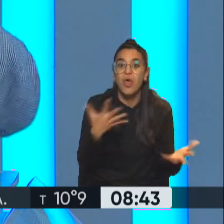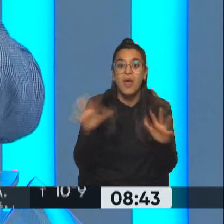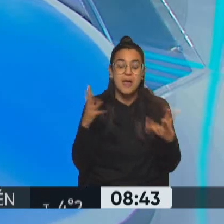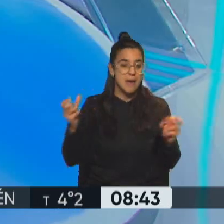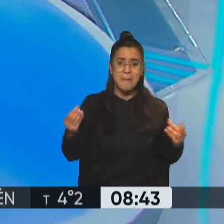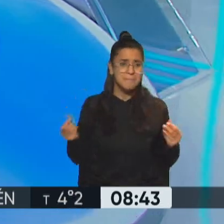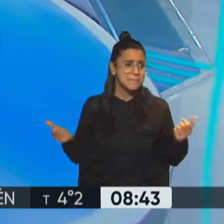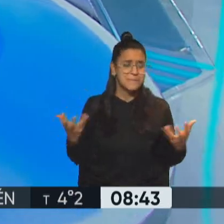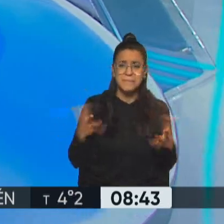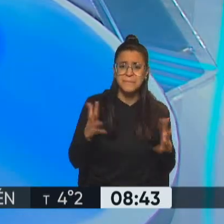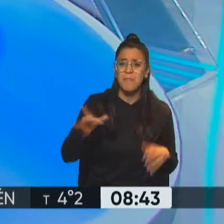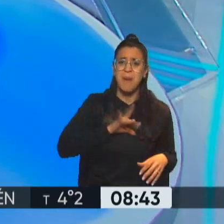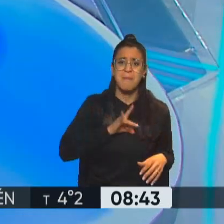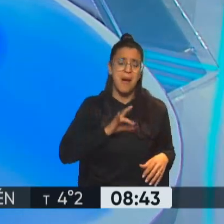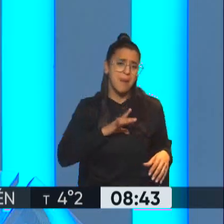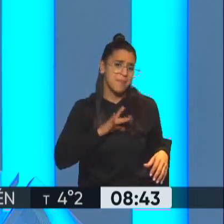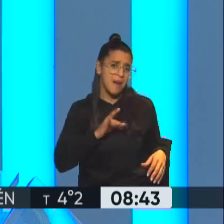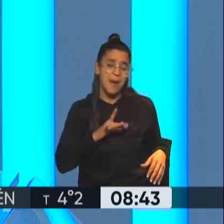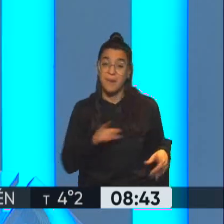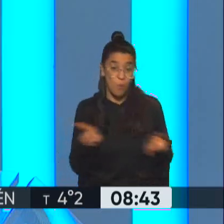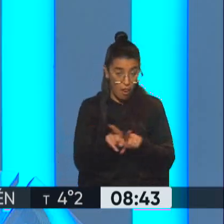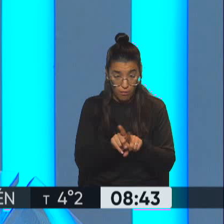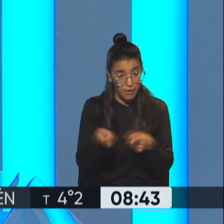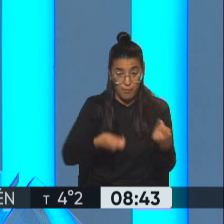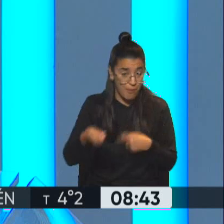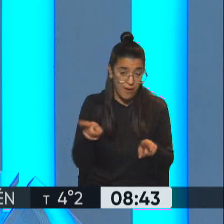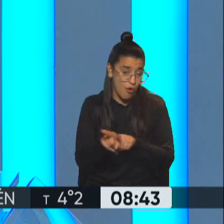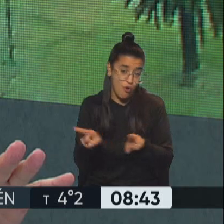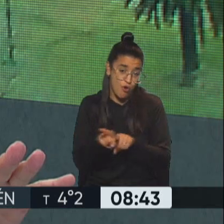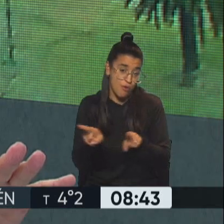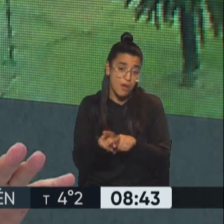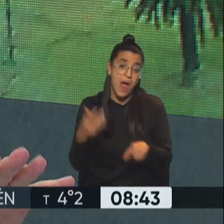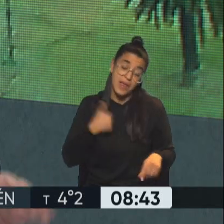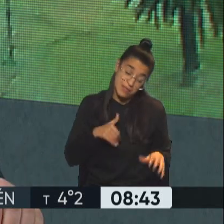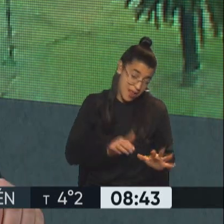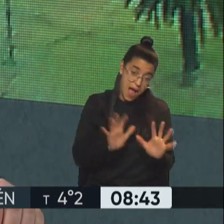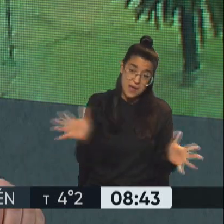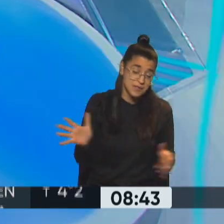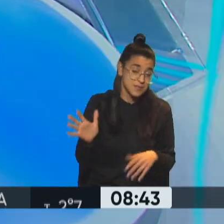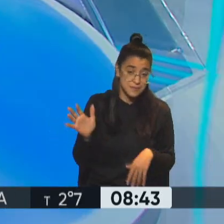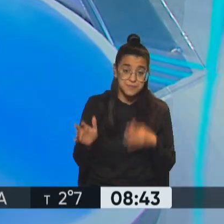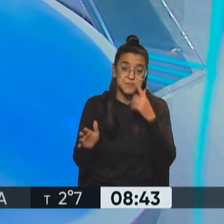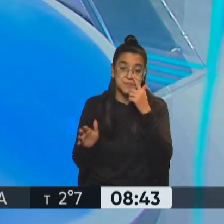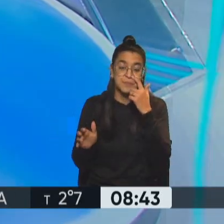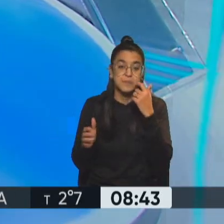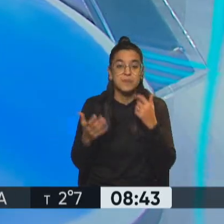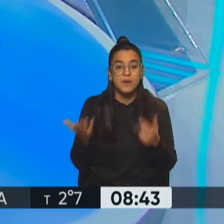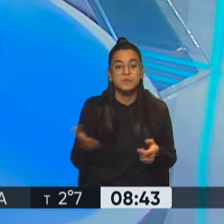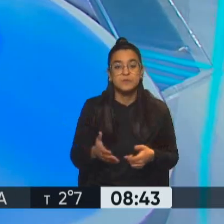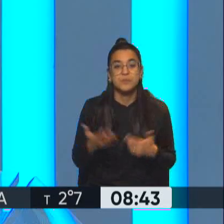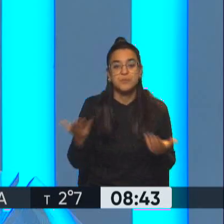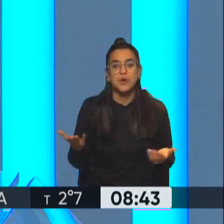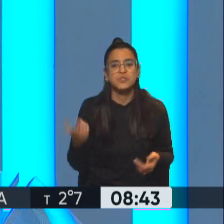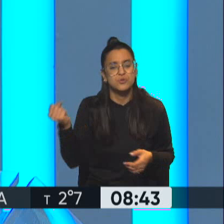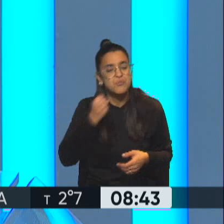ataque de pánico y tus pulsaciones se aceleran. En los mercados pasa exactamente lo mismo. Argentina da para eso, ¿eh? Claro, también. Entonces, por eso es